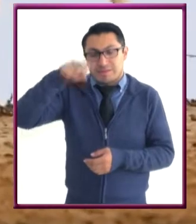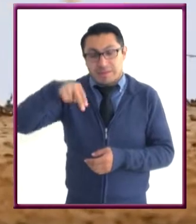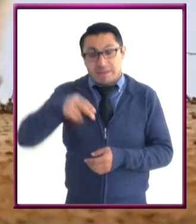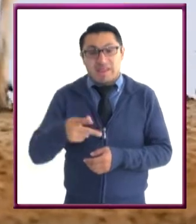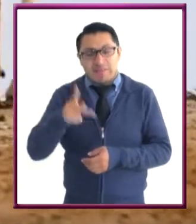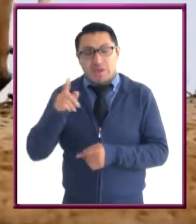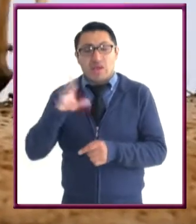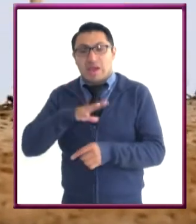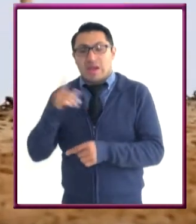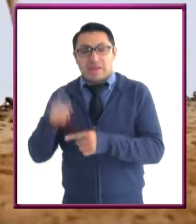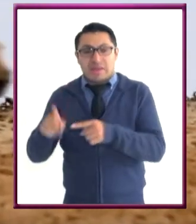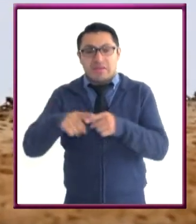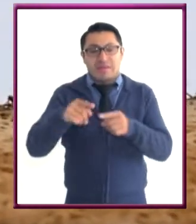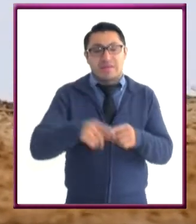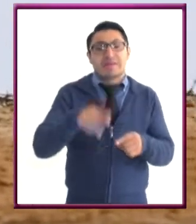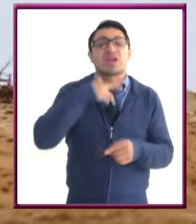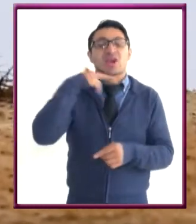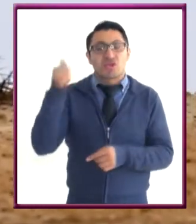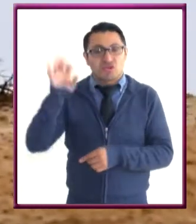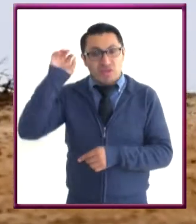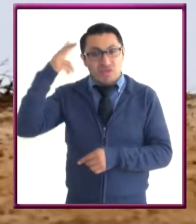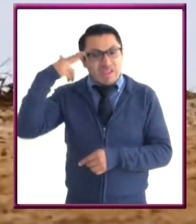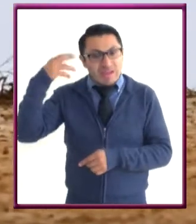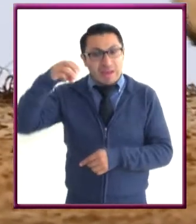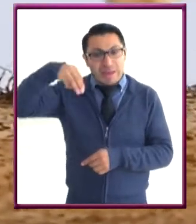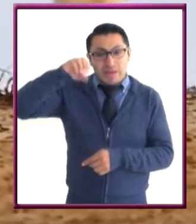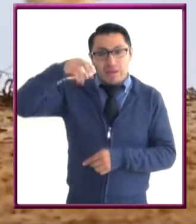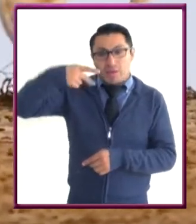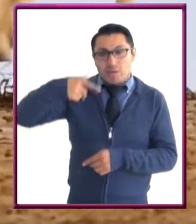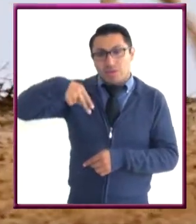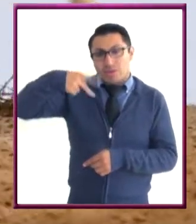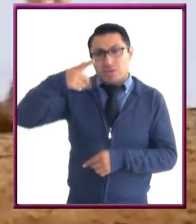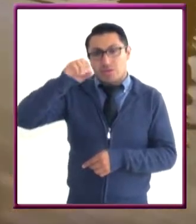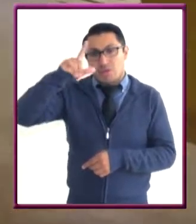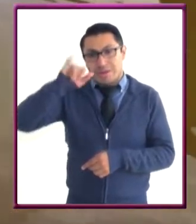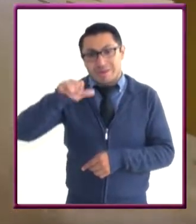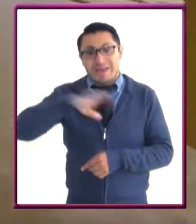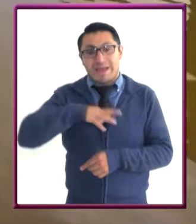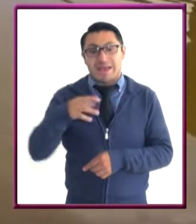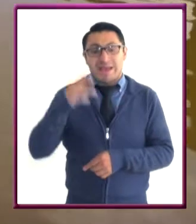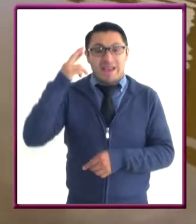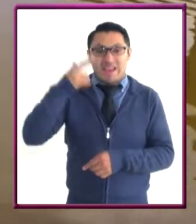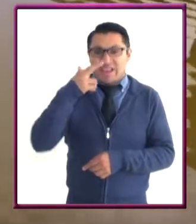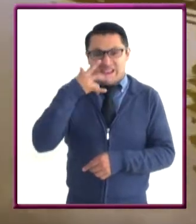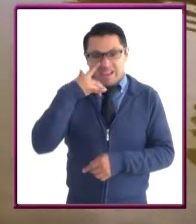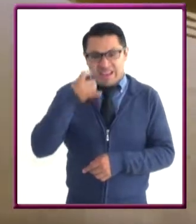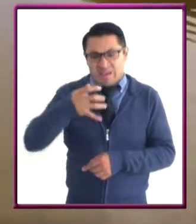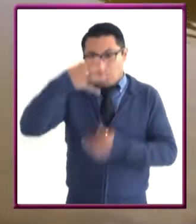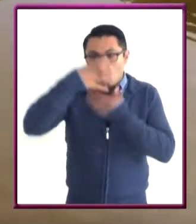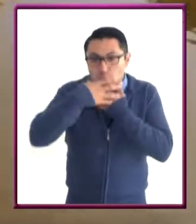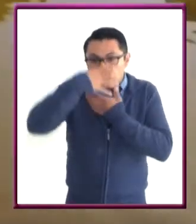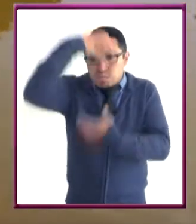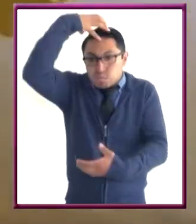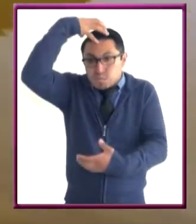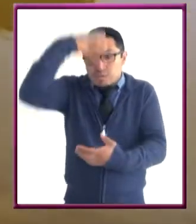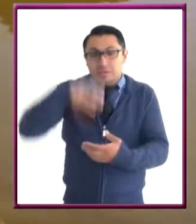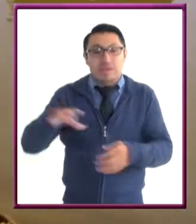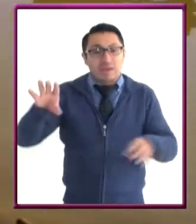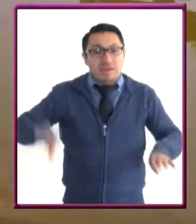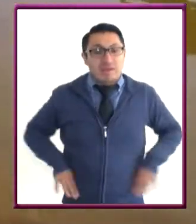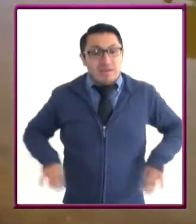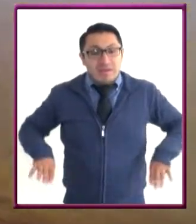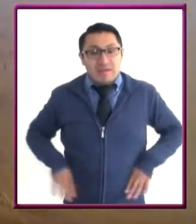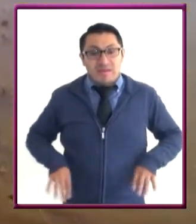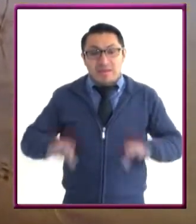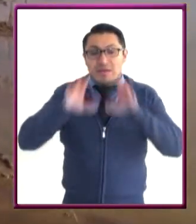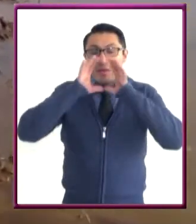aunque pueden encontrarse en diversas zonas de Rusia, China y Mongolia. Posee una rara cabeza ovalada, pero su cualidad más